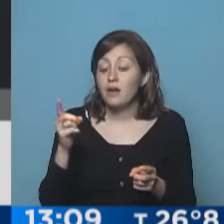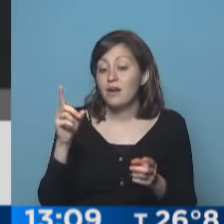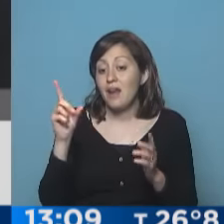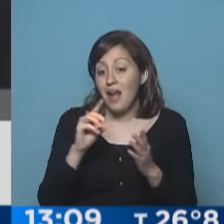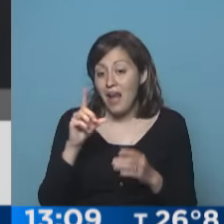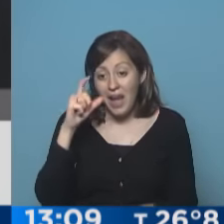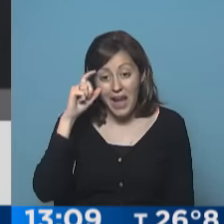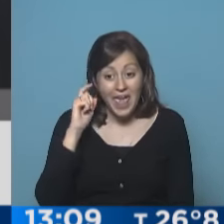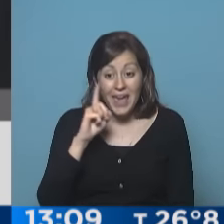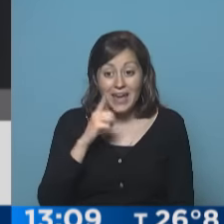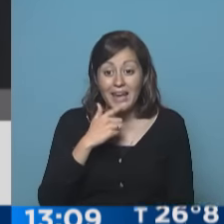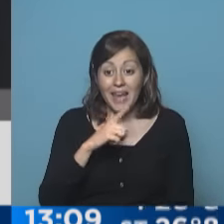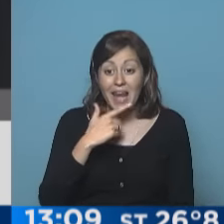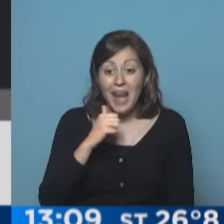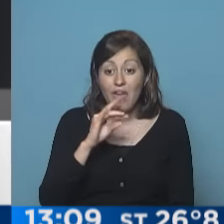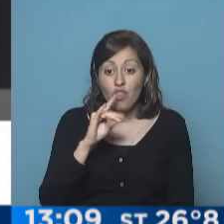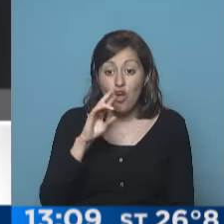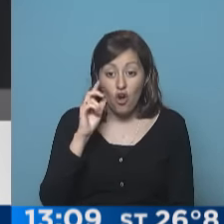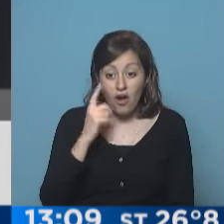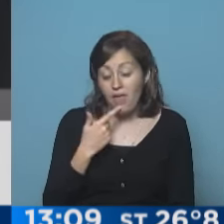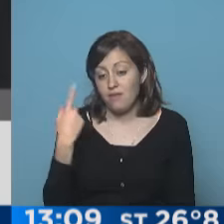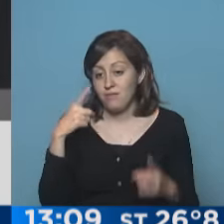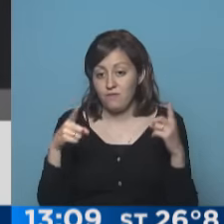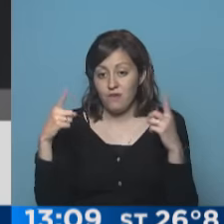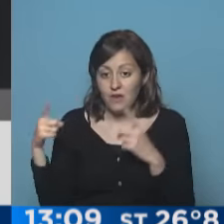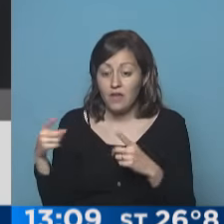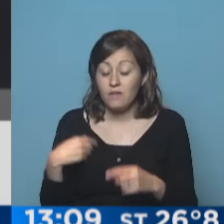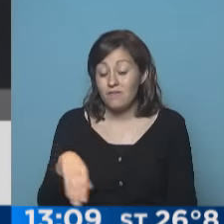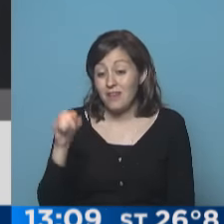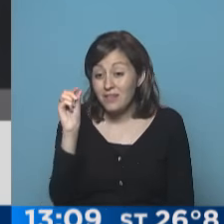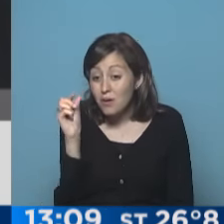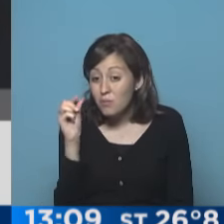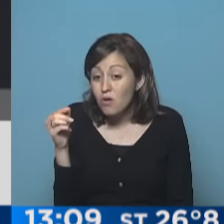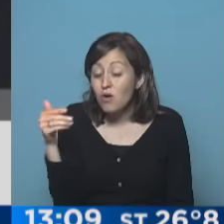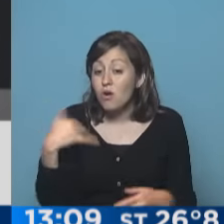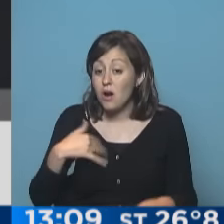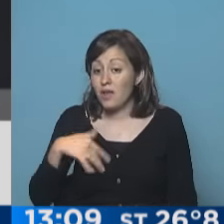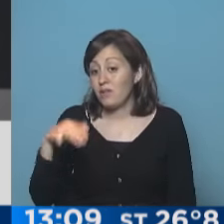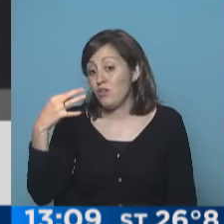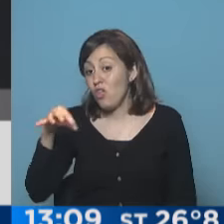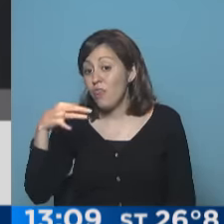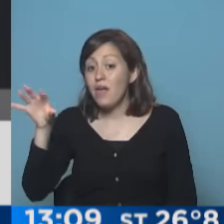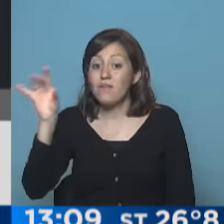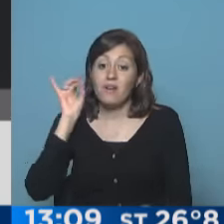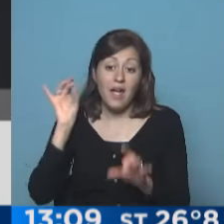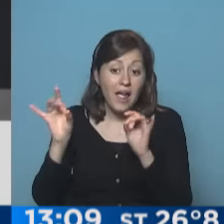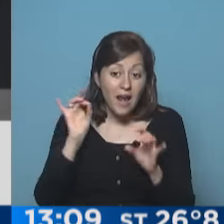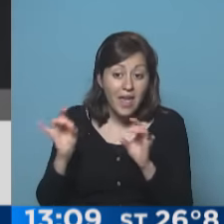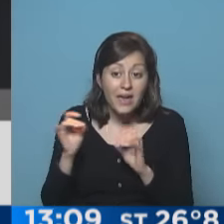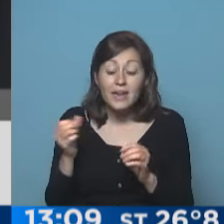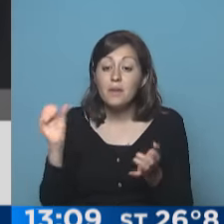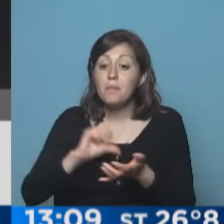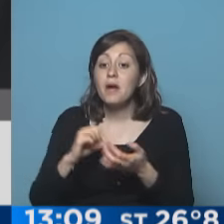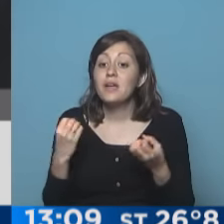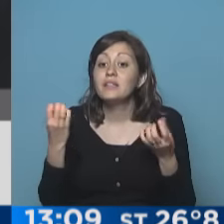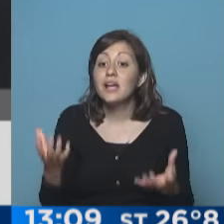Fernando en pocos días los argentinos vamos a tener que decidir eh qué país queremos a partir del 11 de diciembre